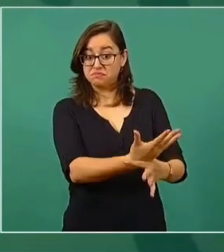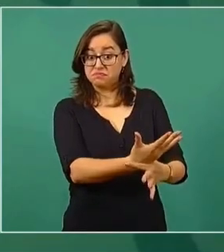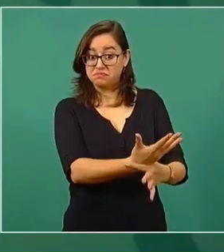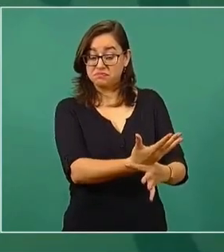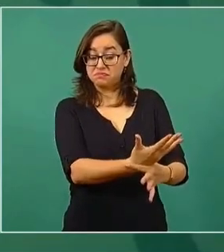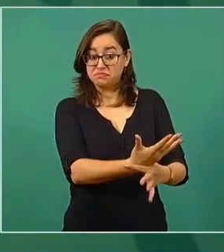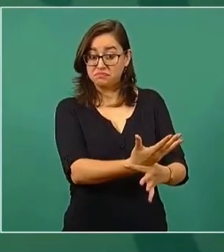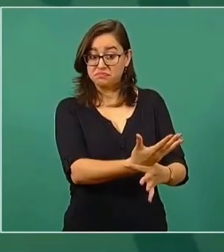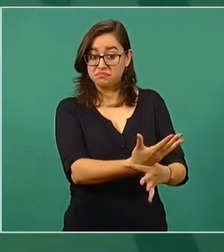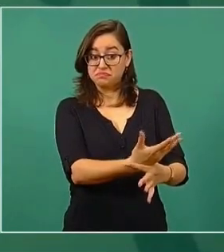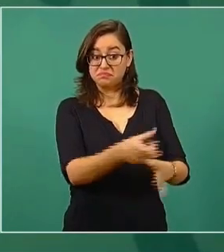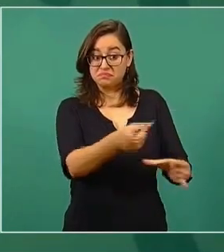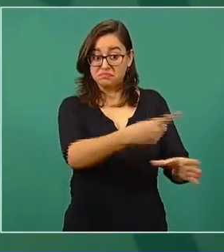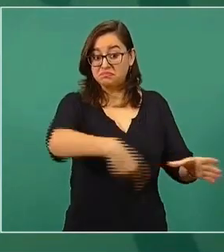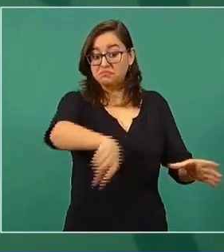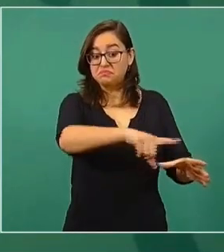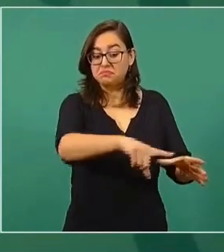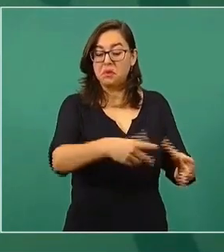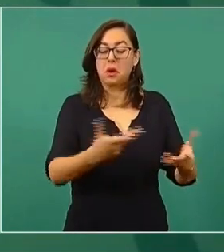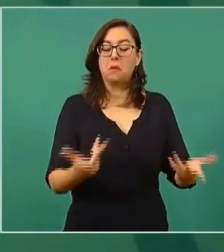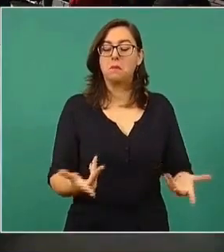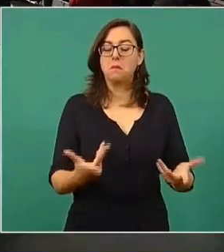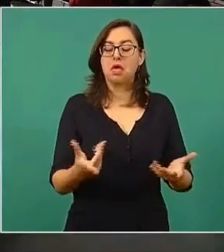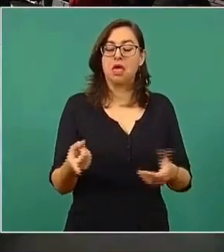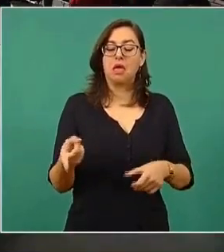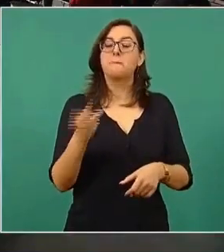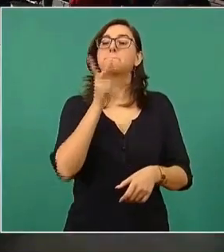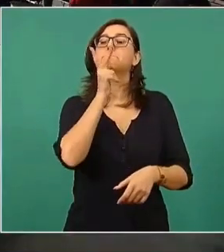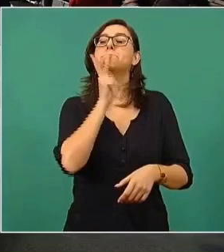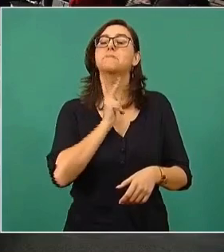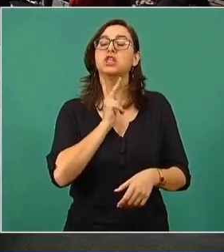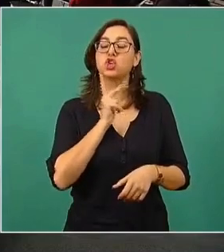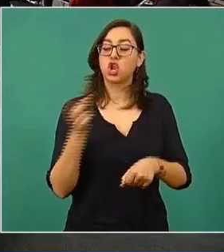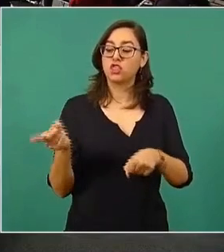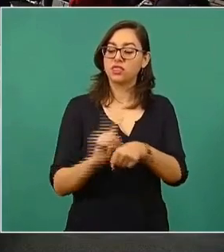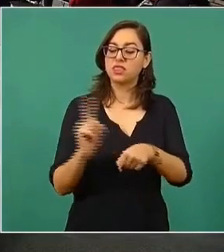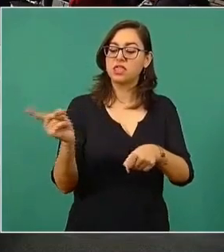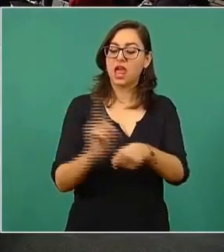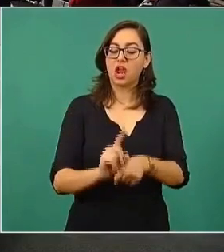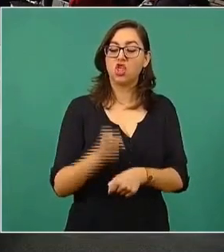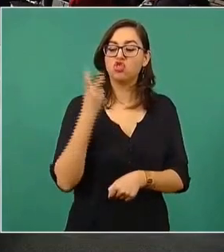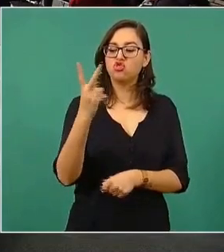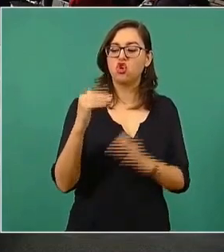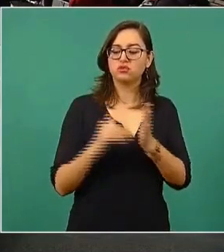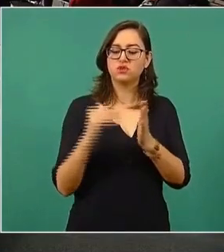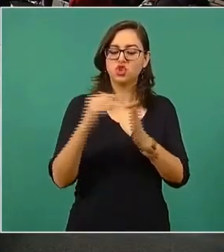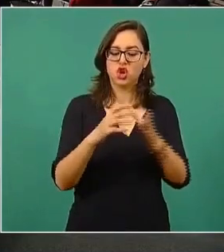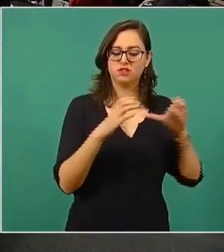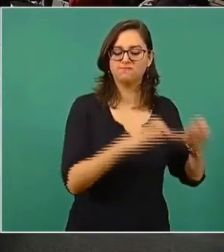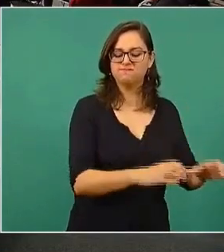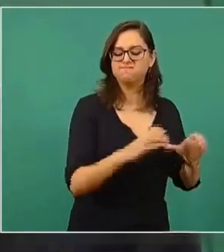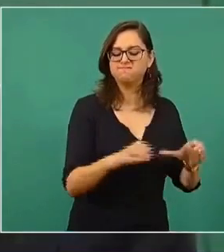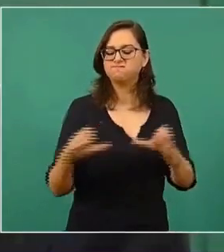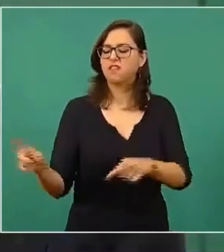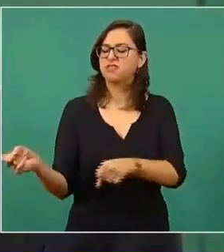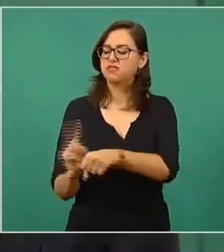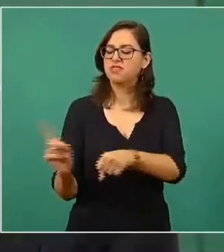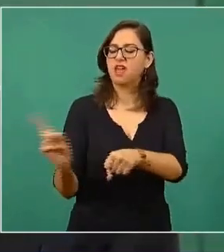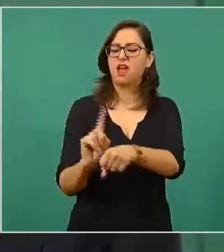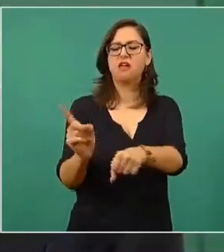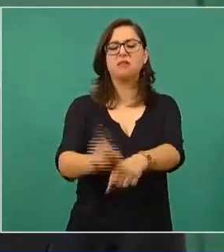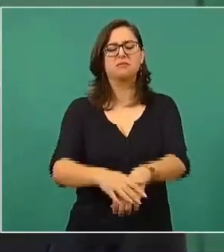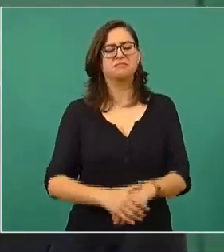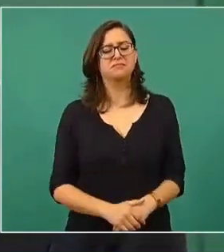pues hasta cerca de 2 millones de barriles diarios de petróleo. ¿Saben cuánto están extrayendo?